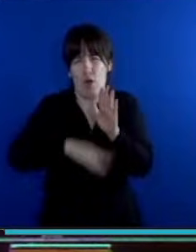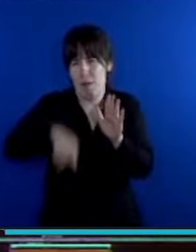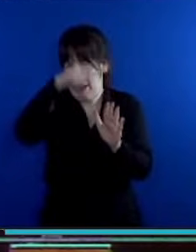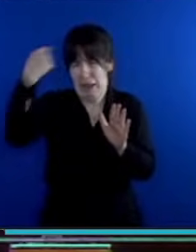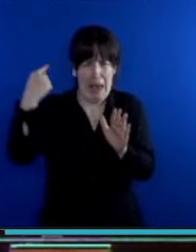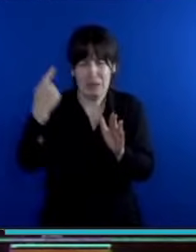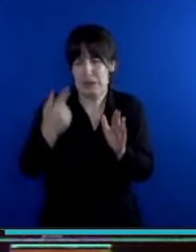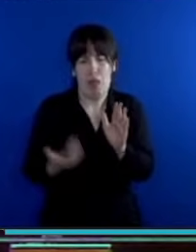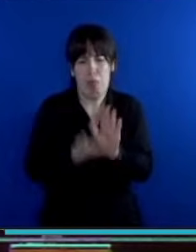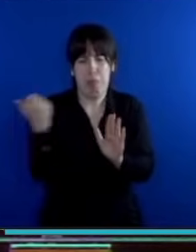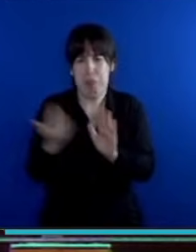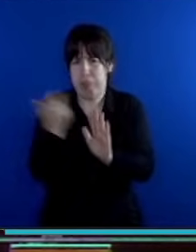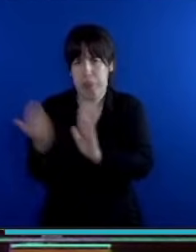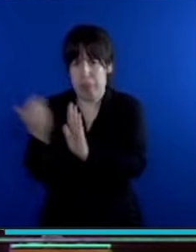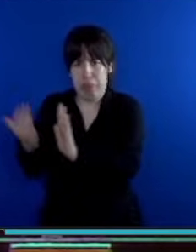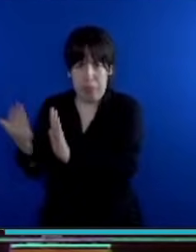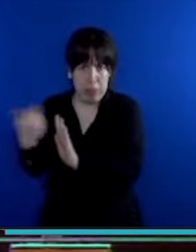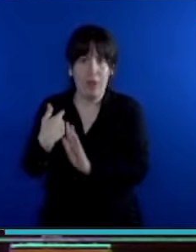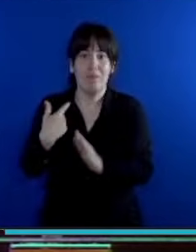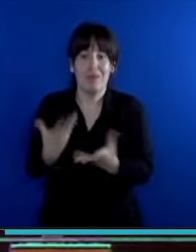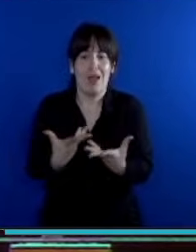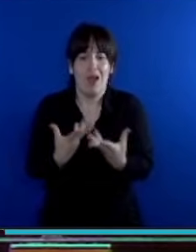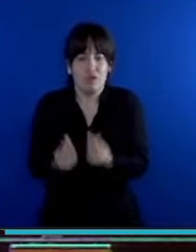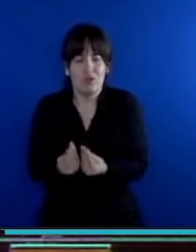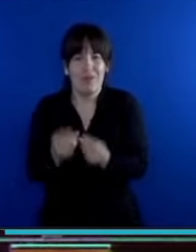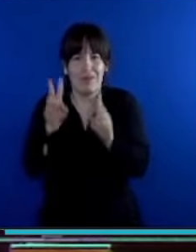tenían impacto en las políticas